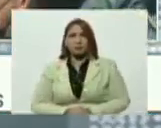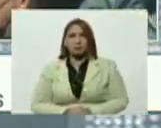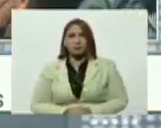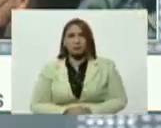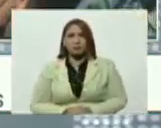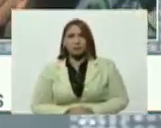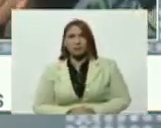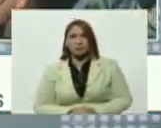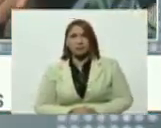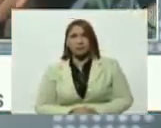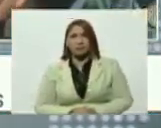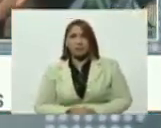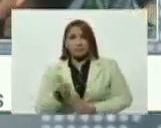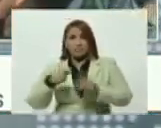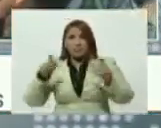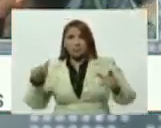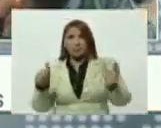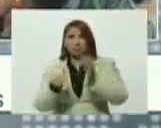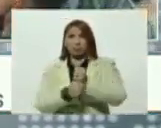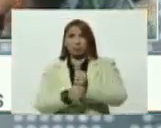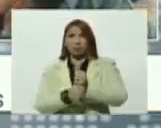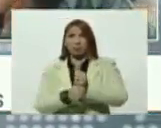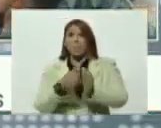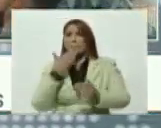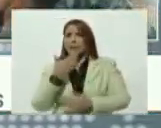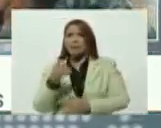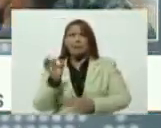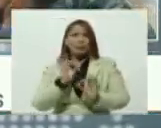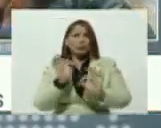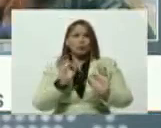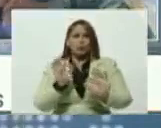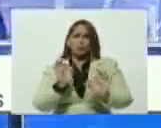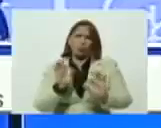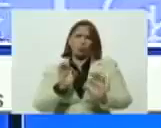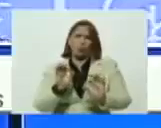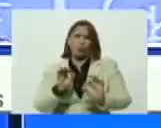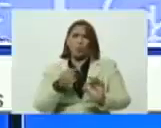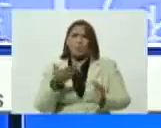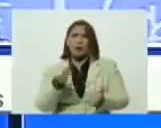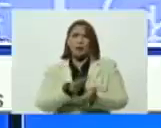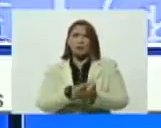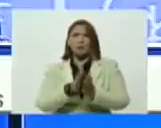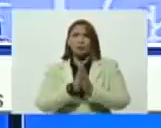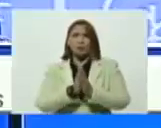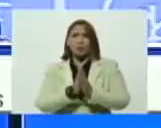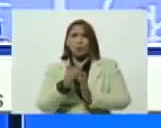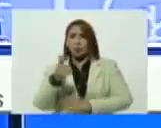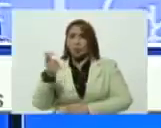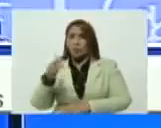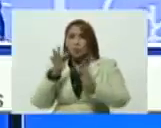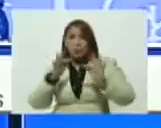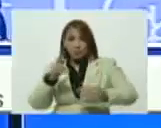La gente capturó los cocodrilos. Yo pedí que no mataran a ningún cocodrilo, por favor. La gente buscó el método, ¿vale?